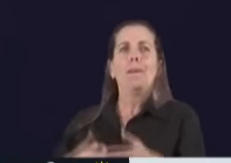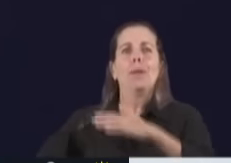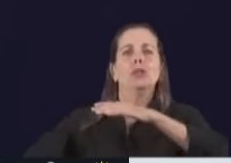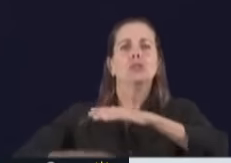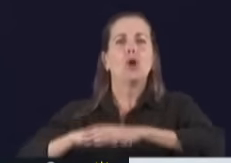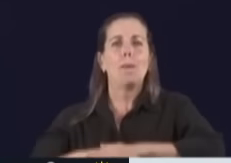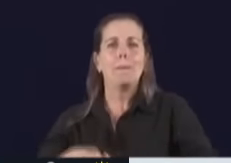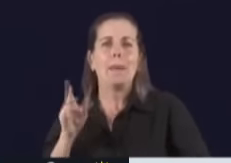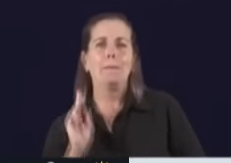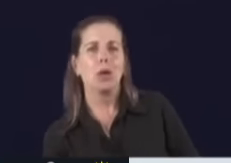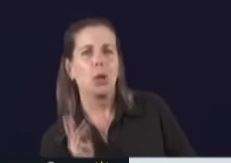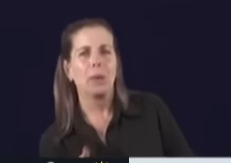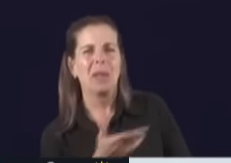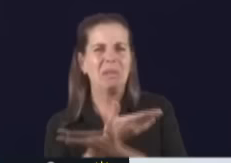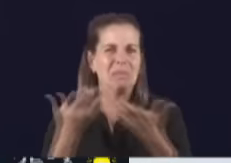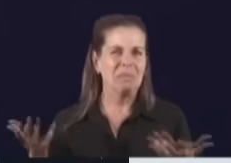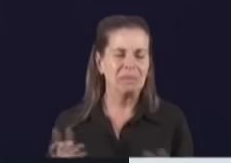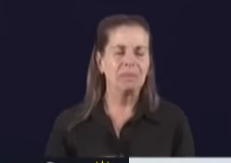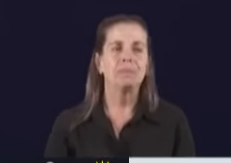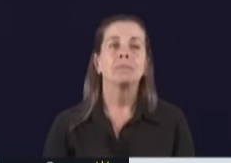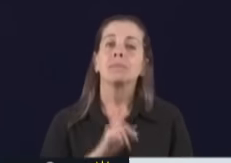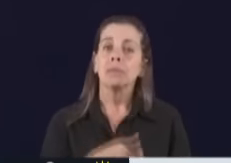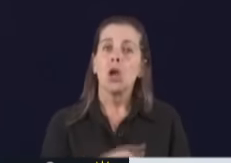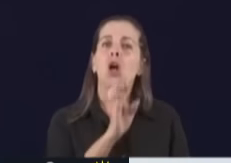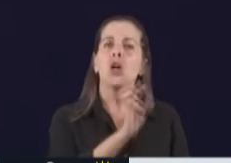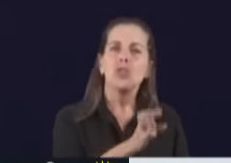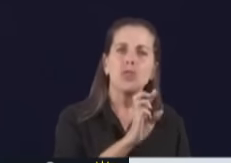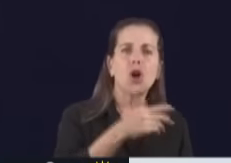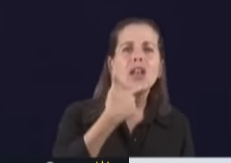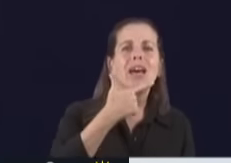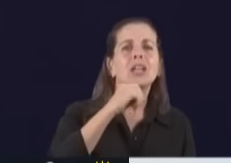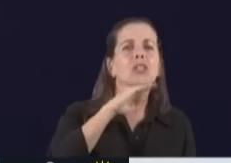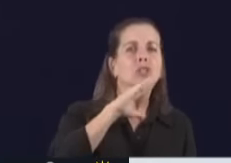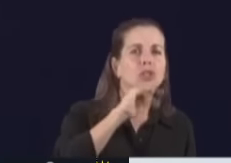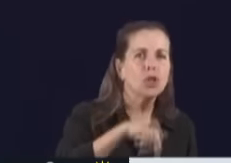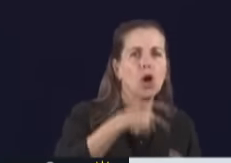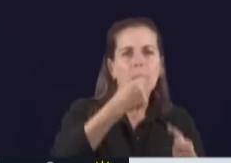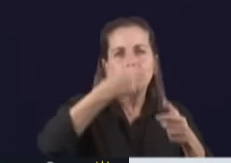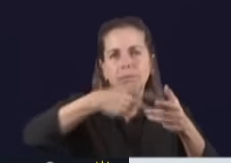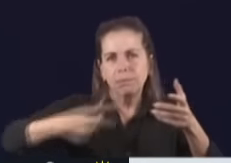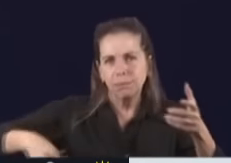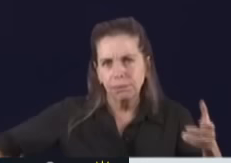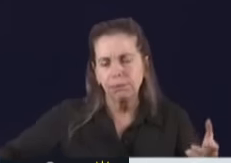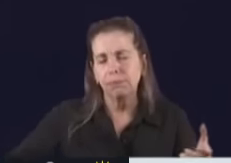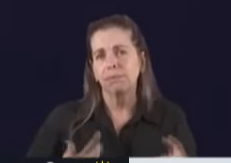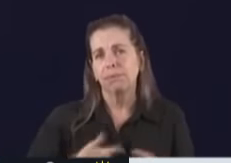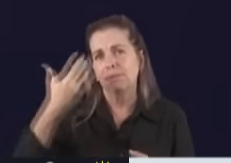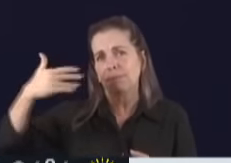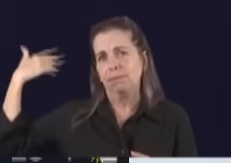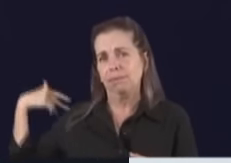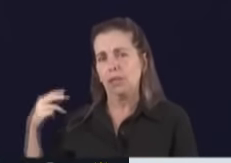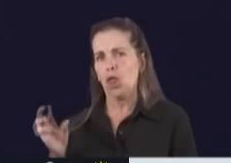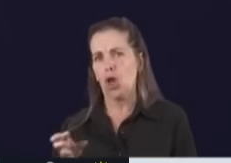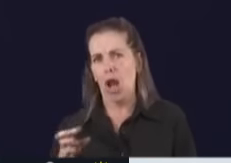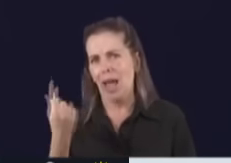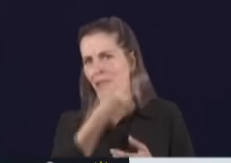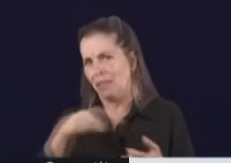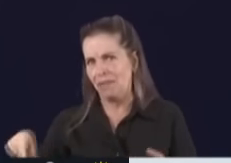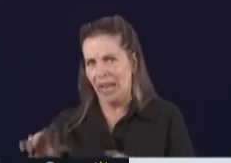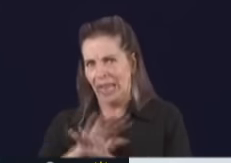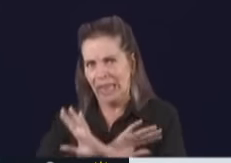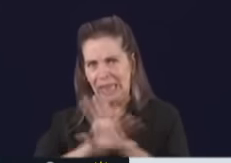solución definitiva. Así como el dólar soja, el dólar Coldplay, el dólar Qatar y algunos de los otros delirios de la Argentina populista.